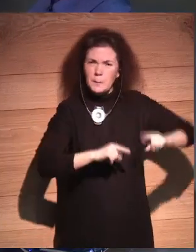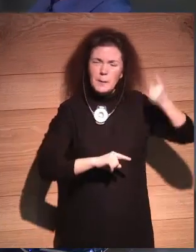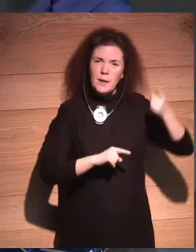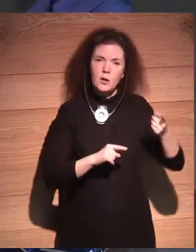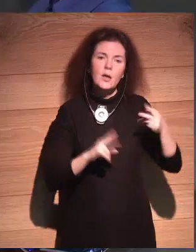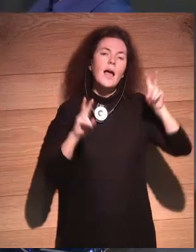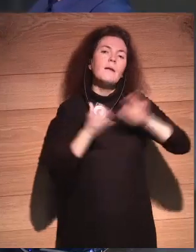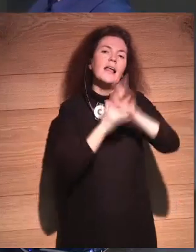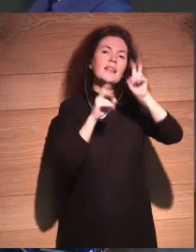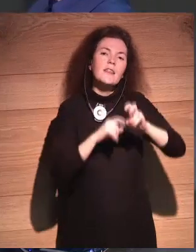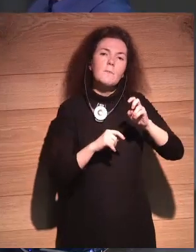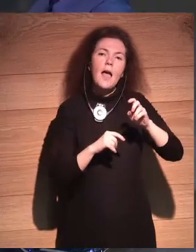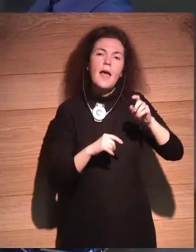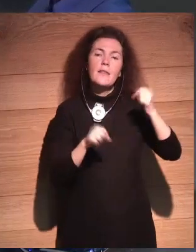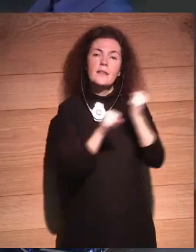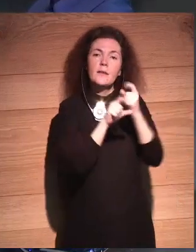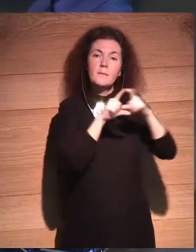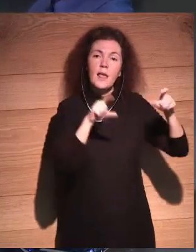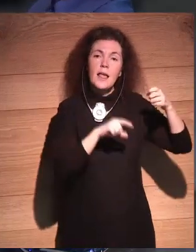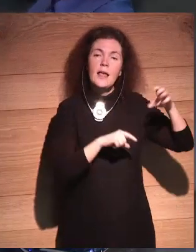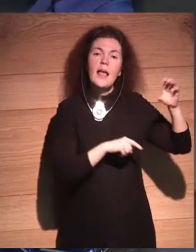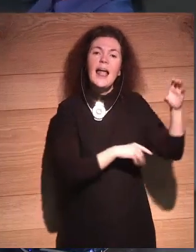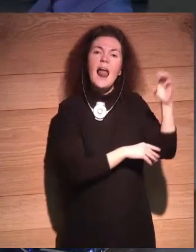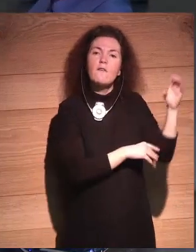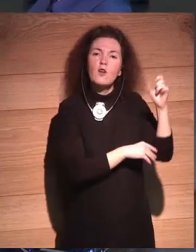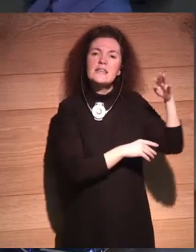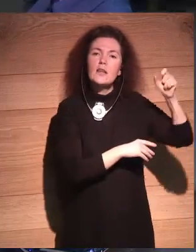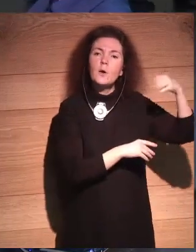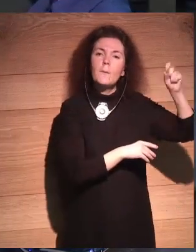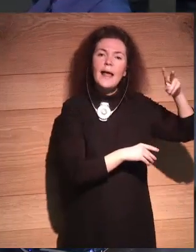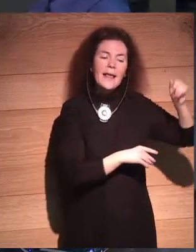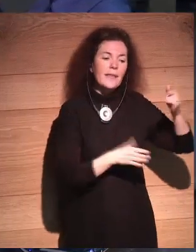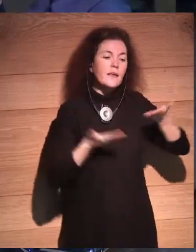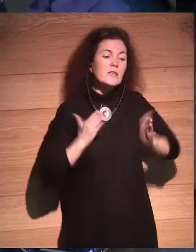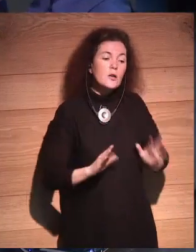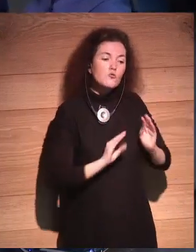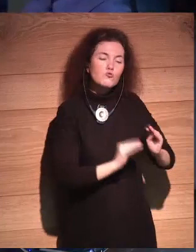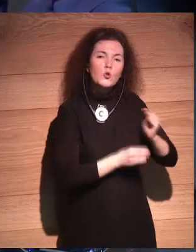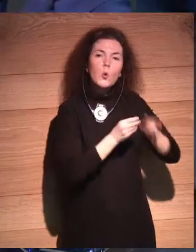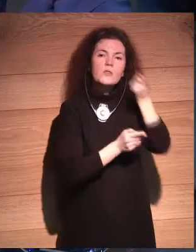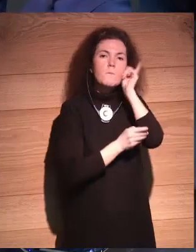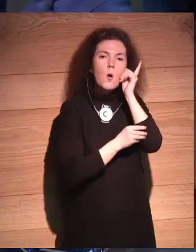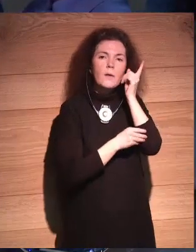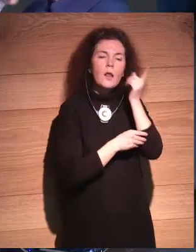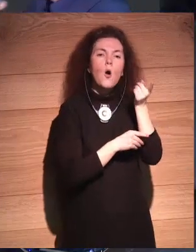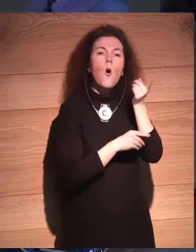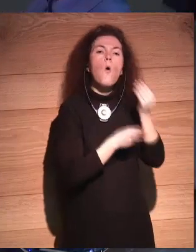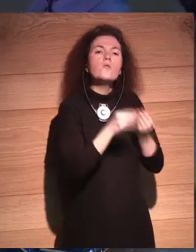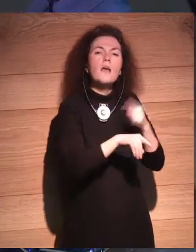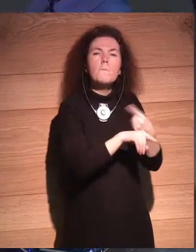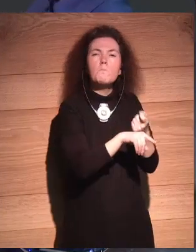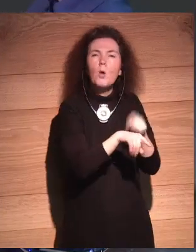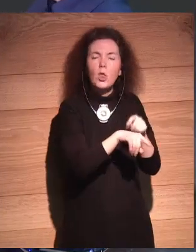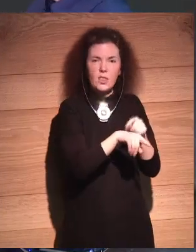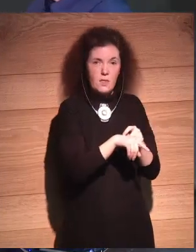y era sobre altos ejecutivos en Silicon Valley que se encargan de que sus hijos no utilicen el móvil, no lo usen mucho, no utilicen